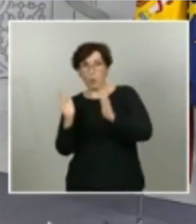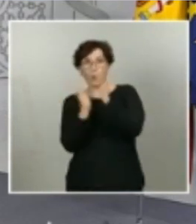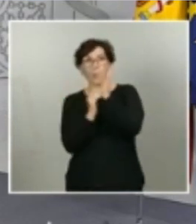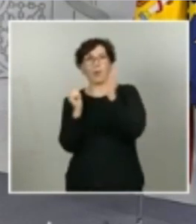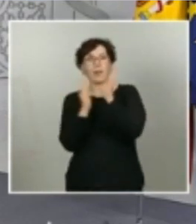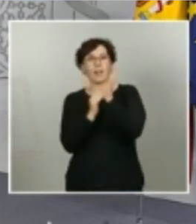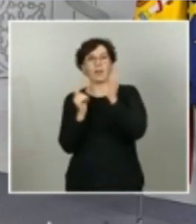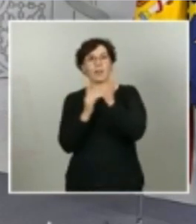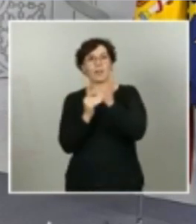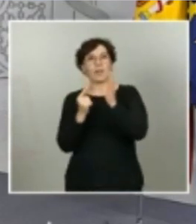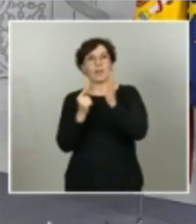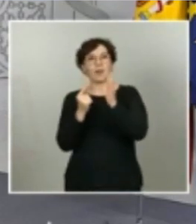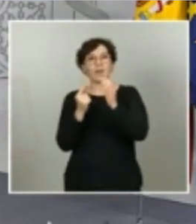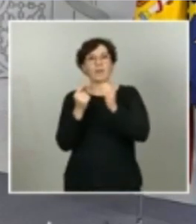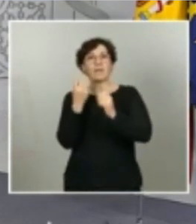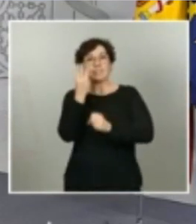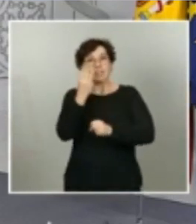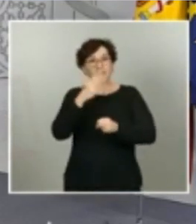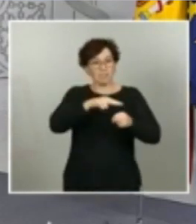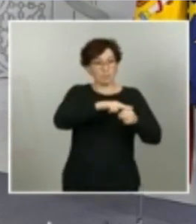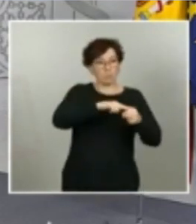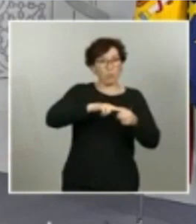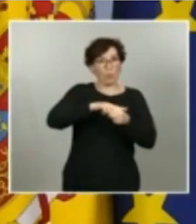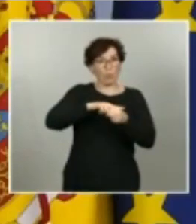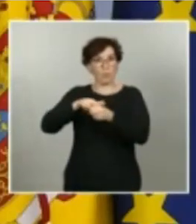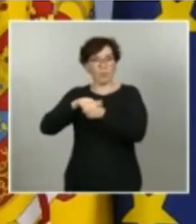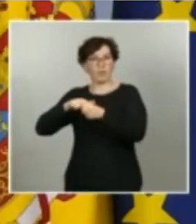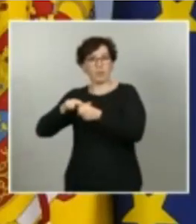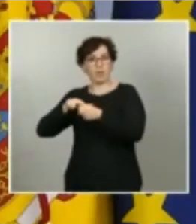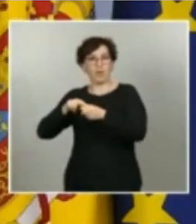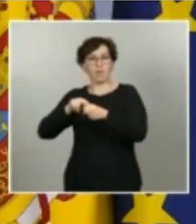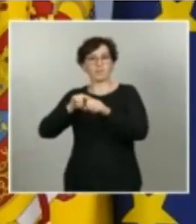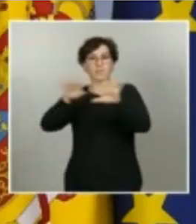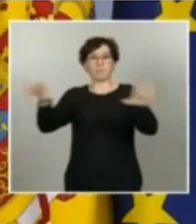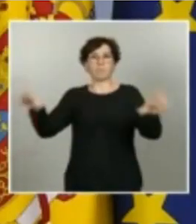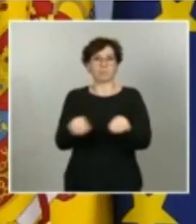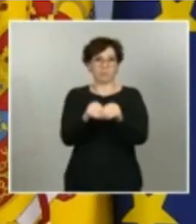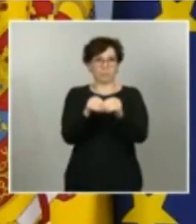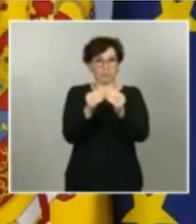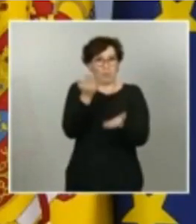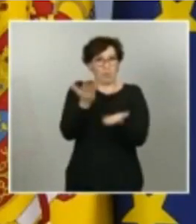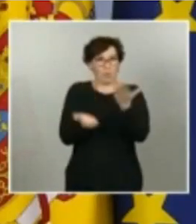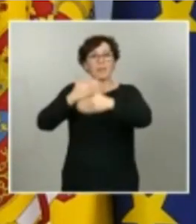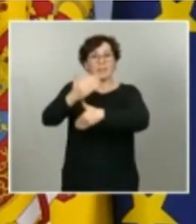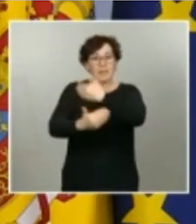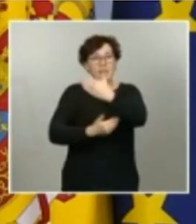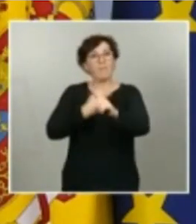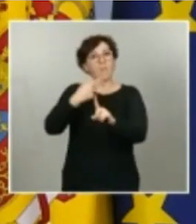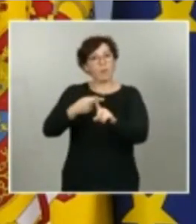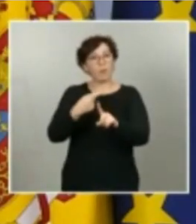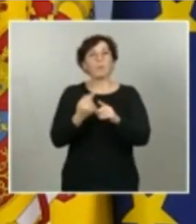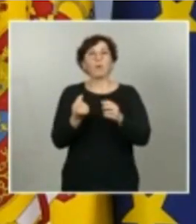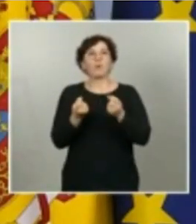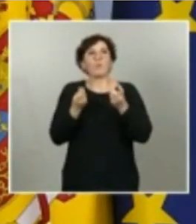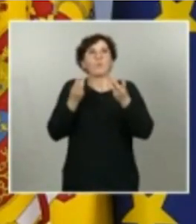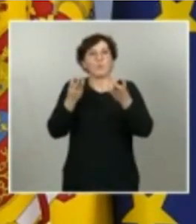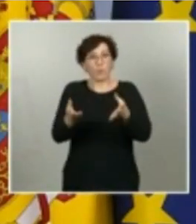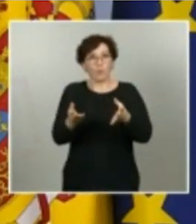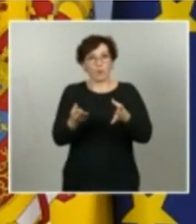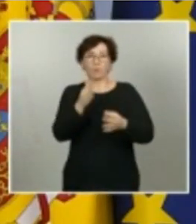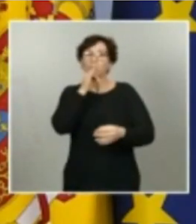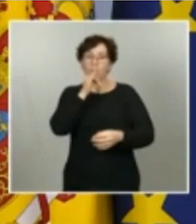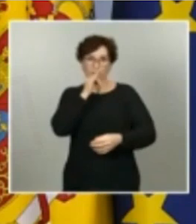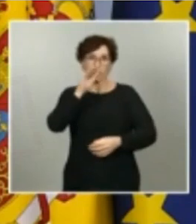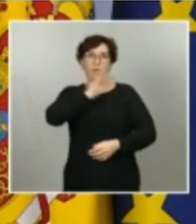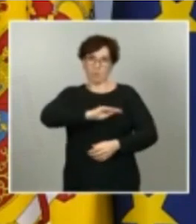por aquel entonces en españa' la pandemia viene y no se puede celebrar actos multitudinarios con además un informe de la dirección general de salud pública del